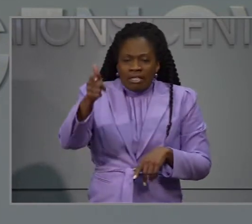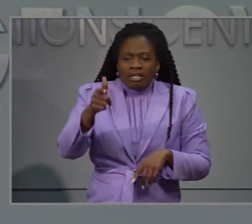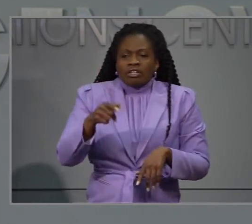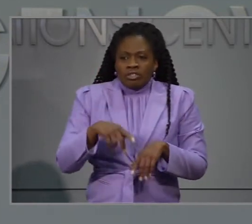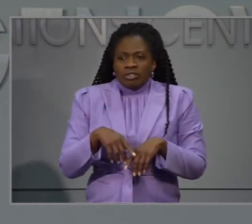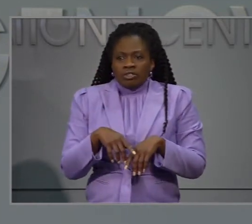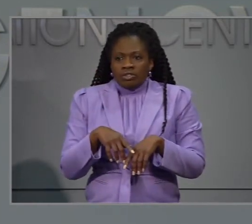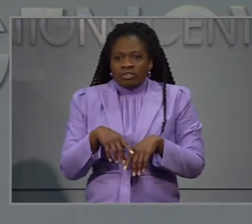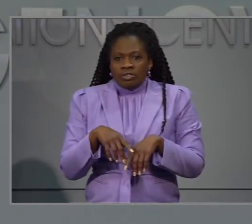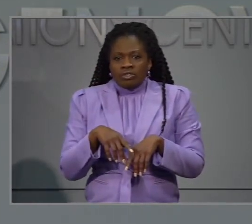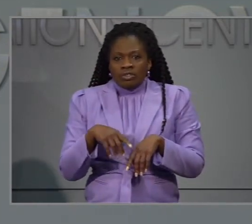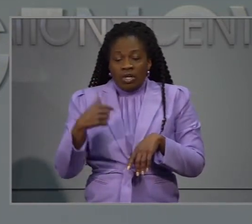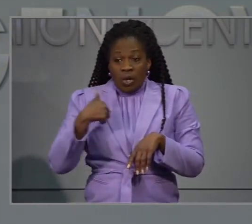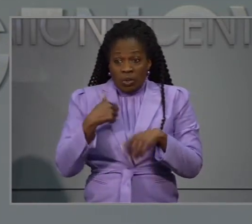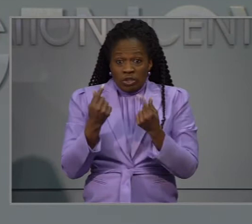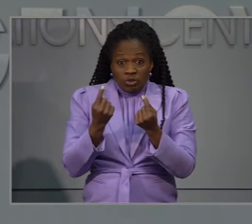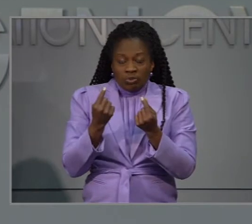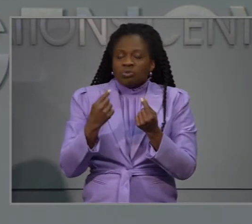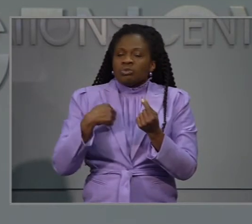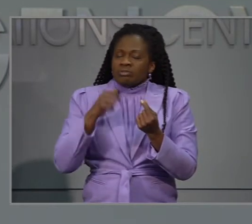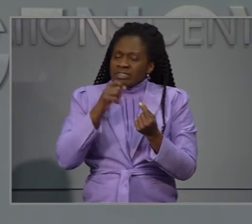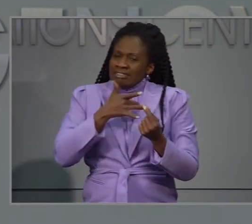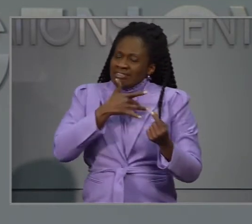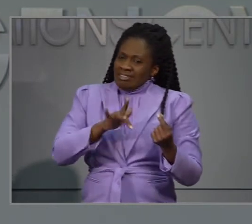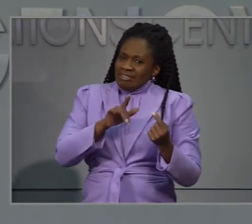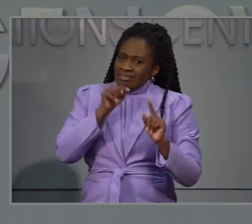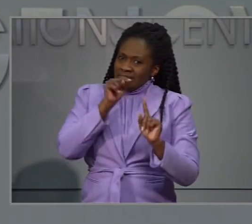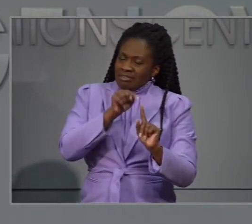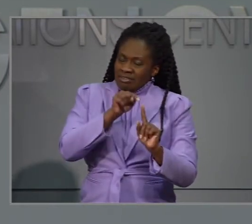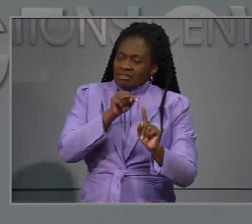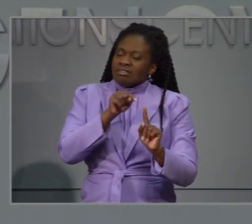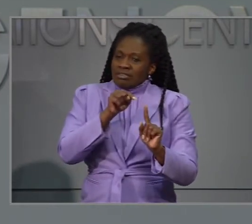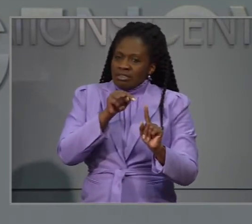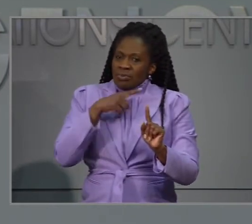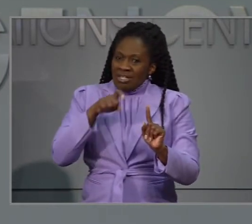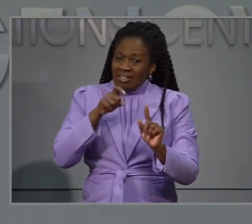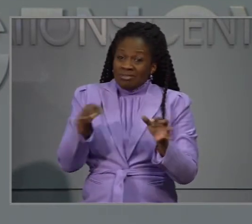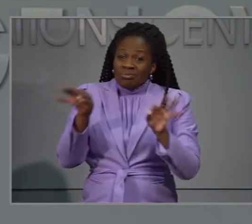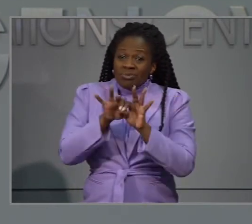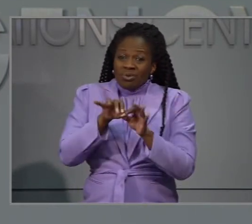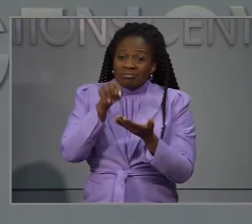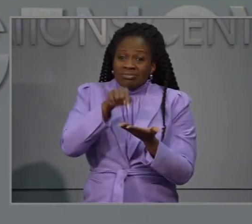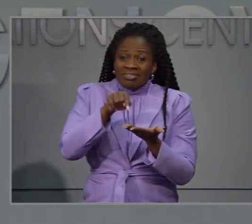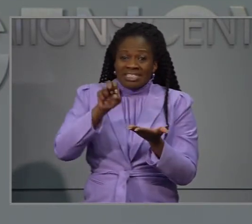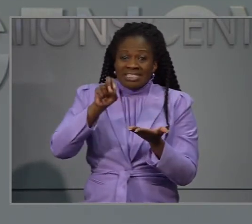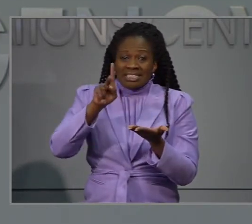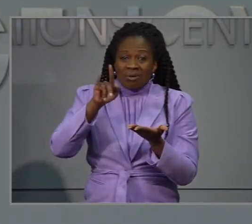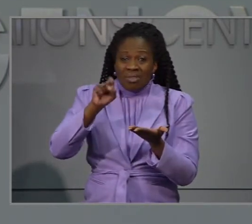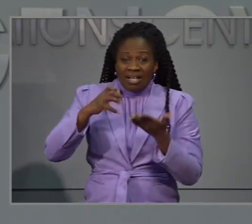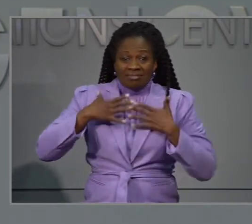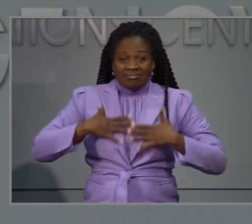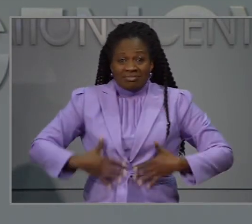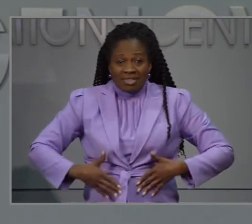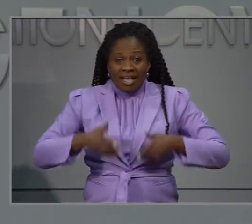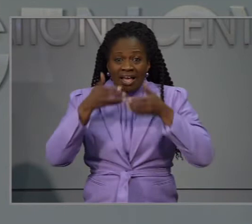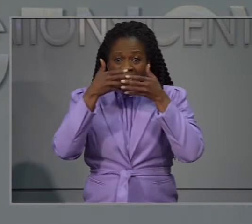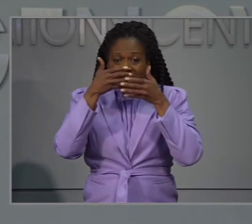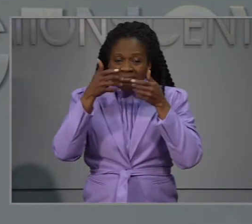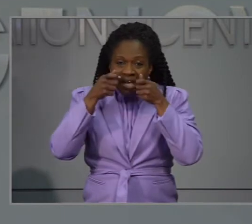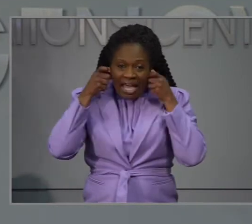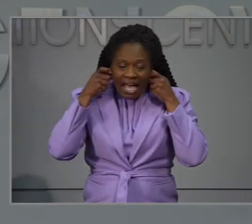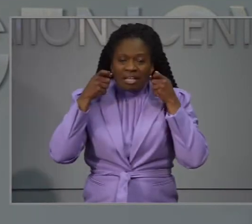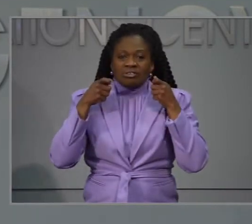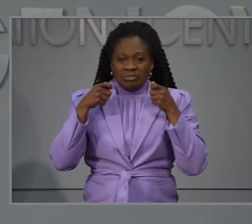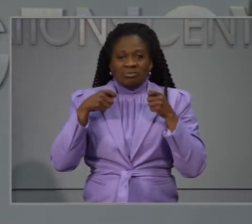nuevamente al hacer esto tenemos que ser muy sensibles al hecho de que necesitamos suministros para poder continuar